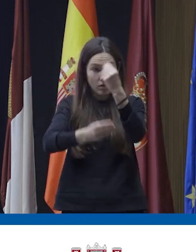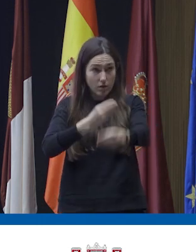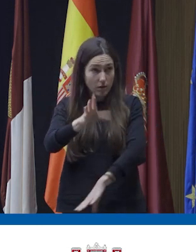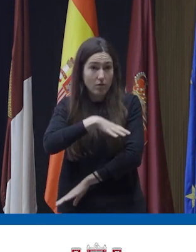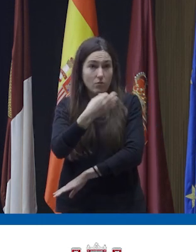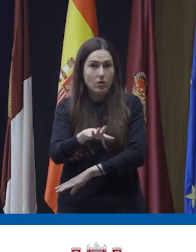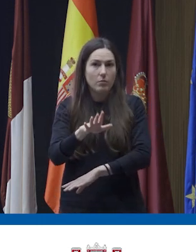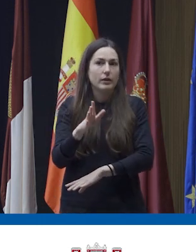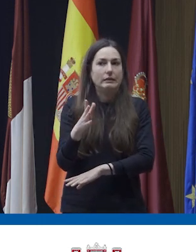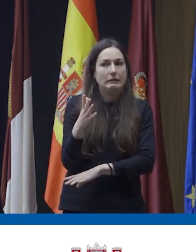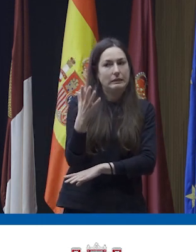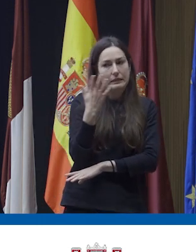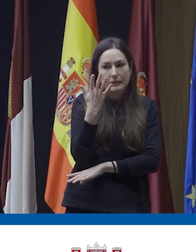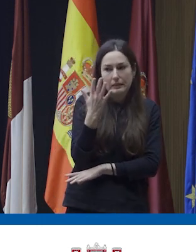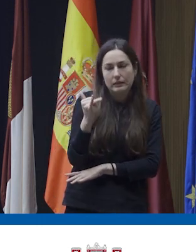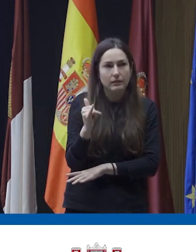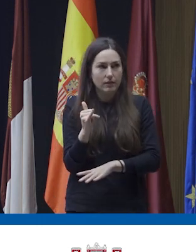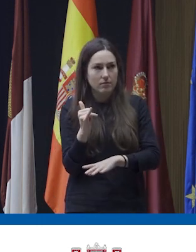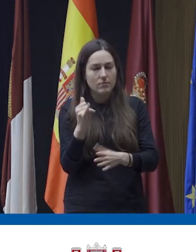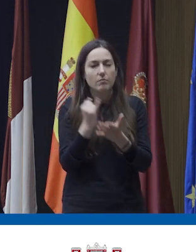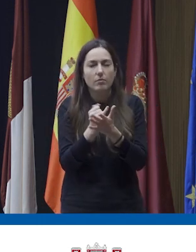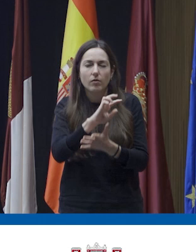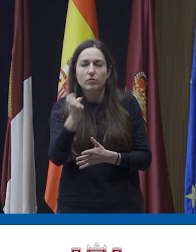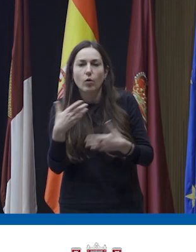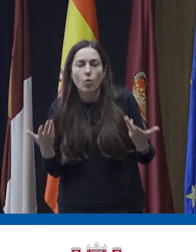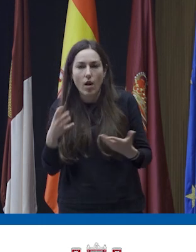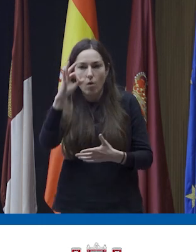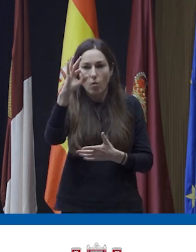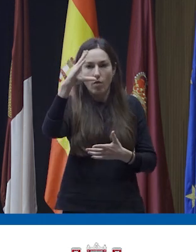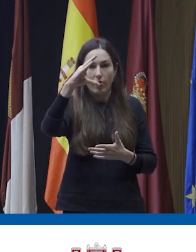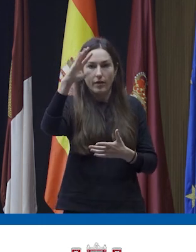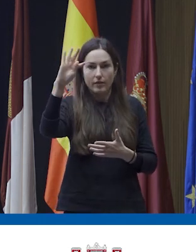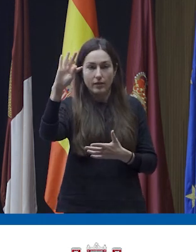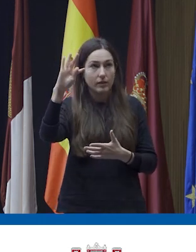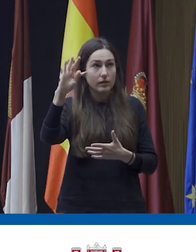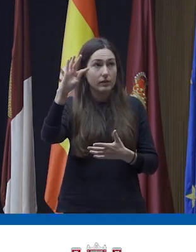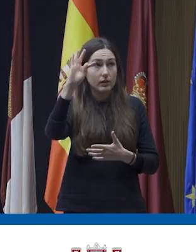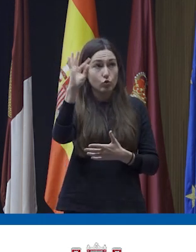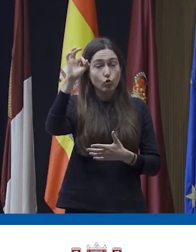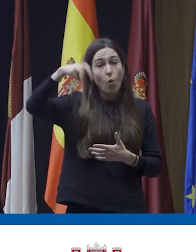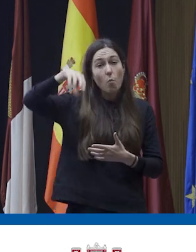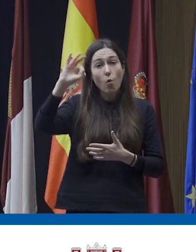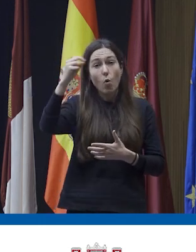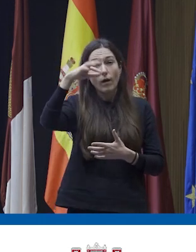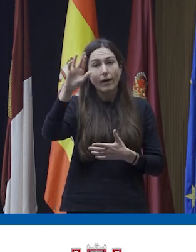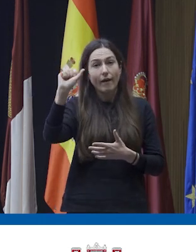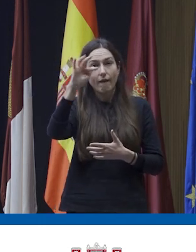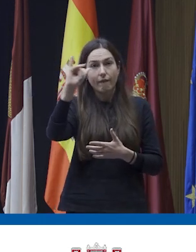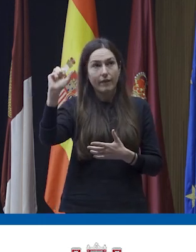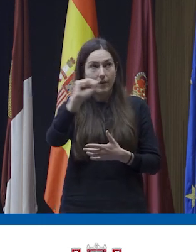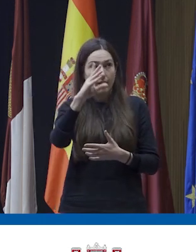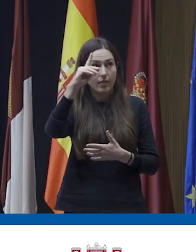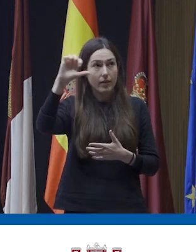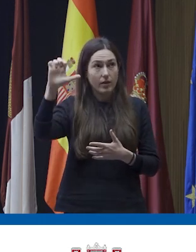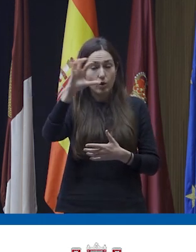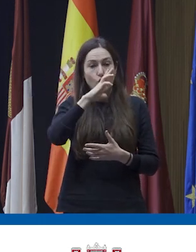vayamos sospechando en esta exploración. Pues una de ellas puede ser la OCT, que es la tomografía de coherencia óptica, que se encarga de obtener una